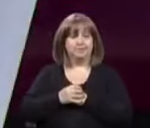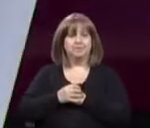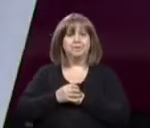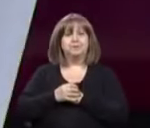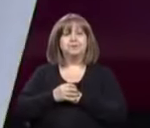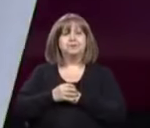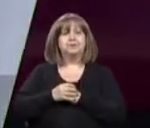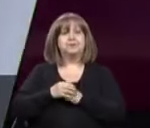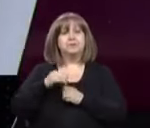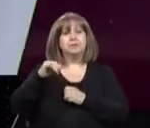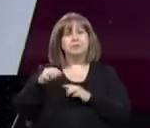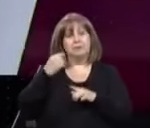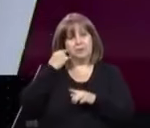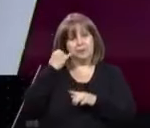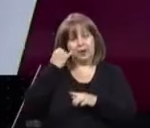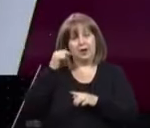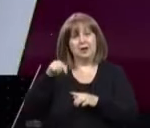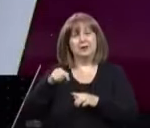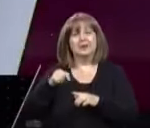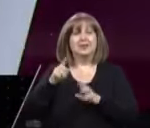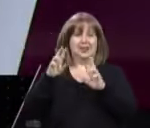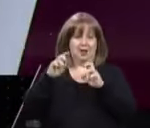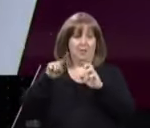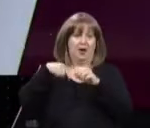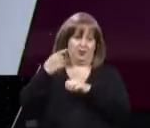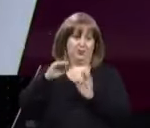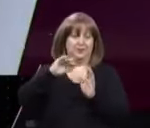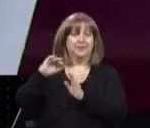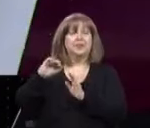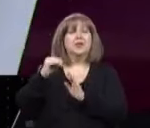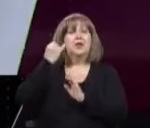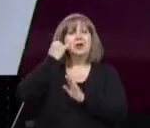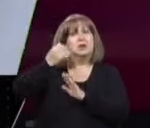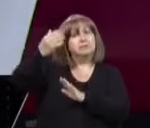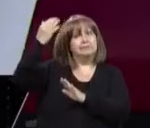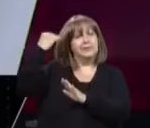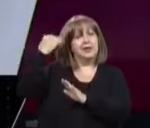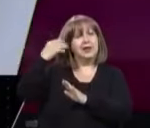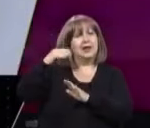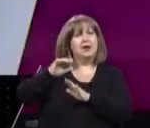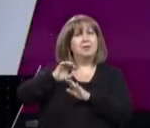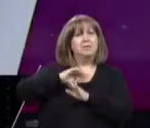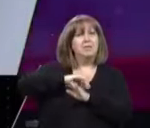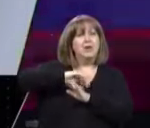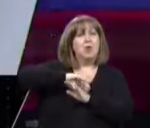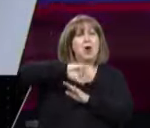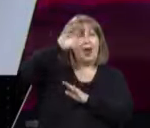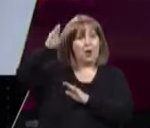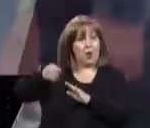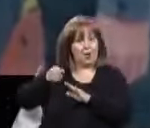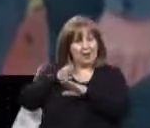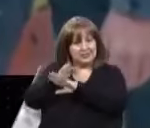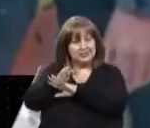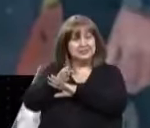En el día de ayer se toma conocimiento acerca de un accidente que sufrió un andinista de 39 años en la zona de Las Cuevas,